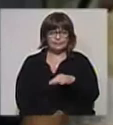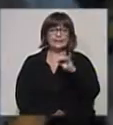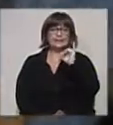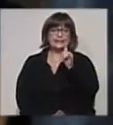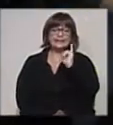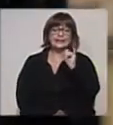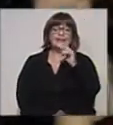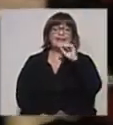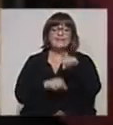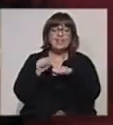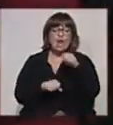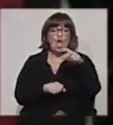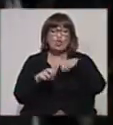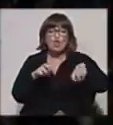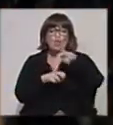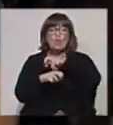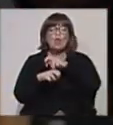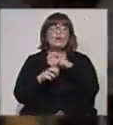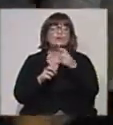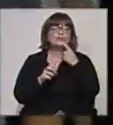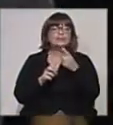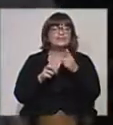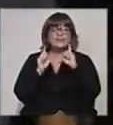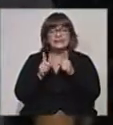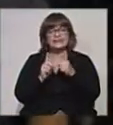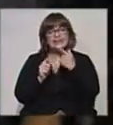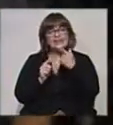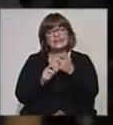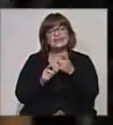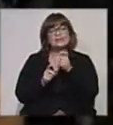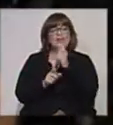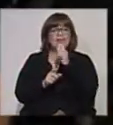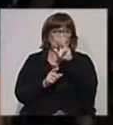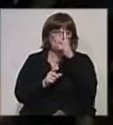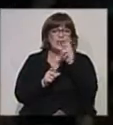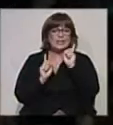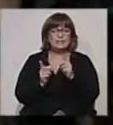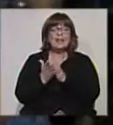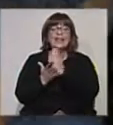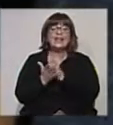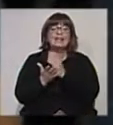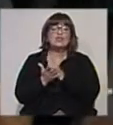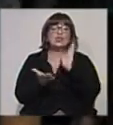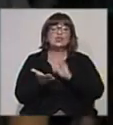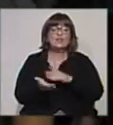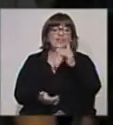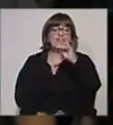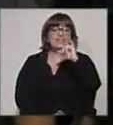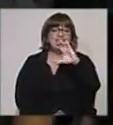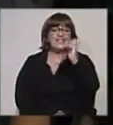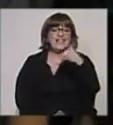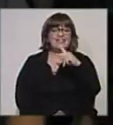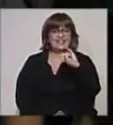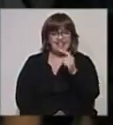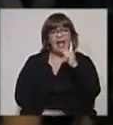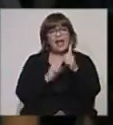Exactamente, en el velódromo. Bueno, ahí podíamos también citar algunos grandes entrevistadores uruguayos, como el libro de las entrevistas de Dicandia, por ejemplo, ¿no? Que es para aquellos que tienen